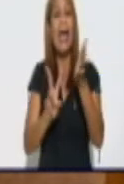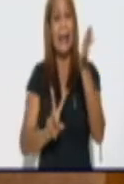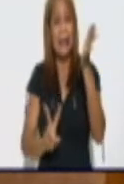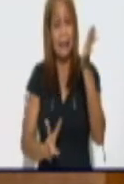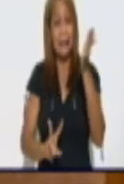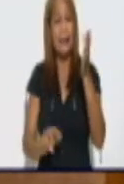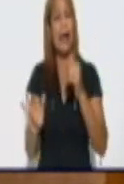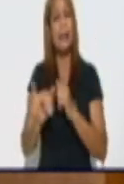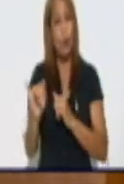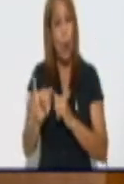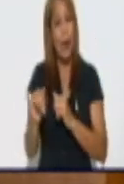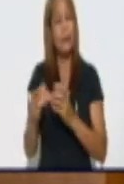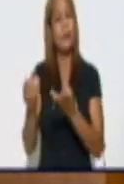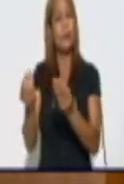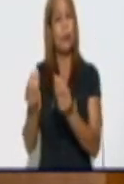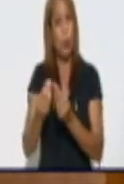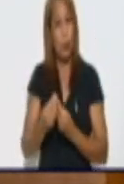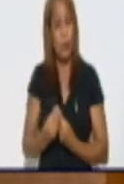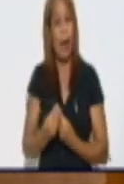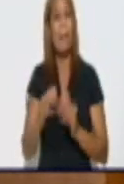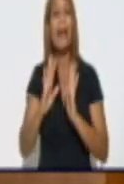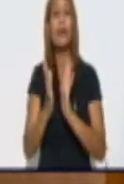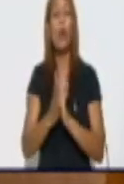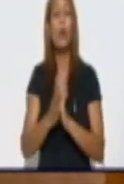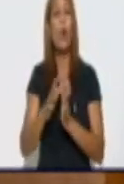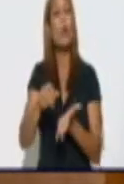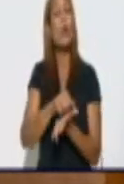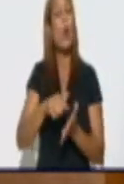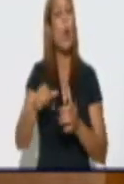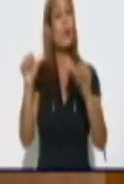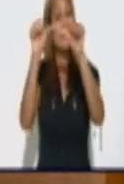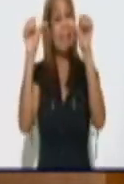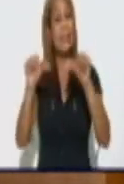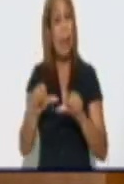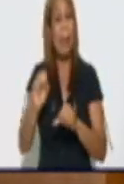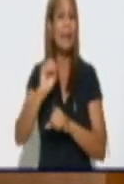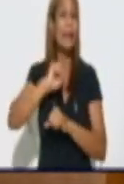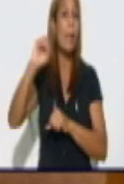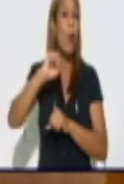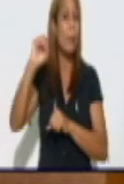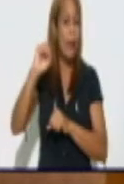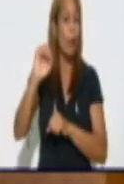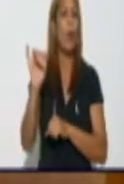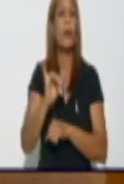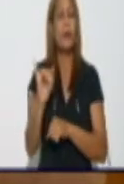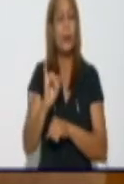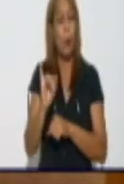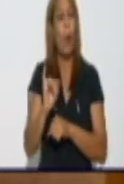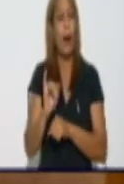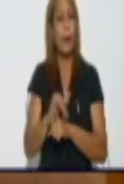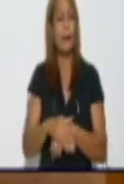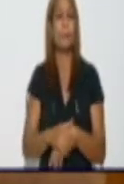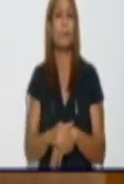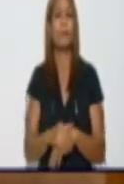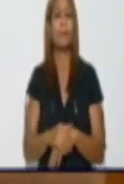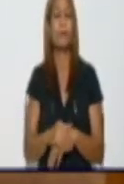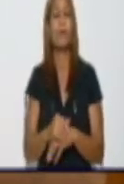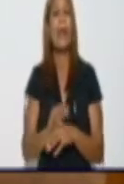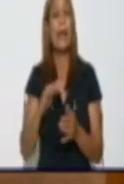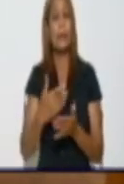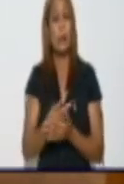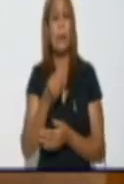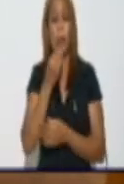energía eléctrica para todos los sistemas de bombeo. O sea que por ese sentido nosotros hemos estado, como